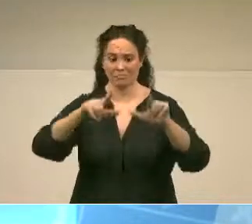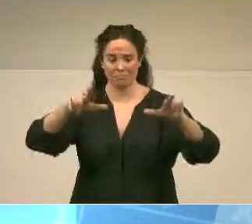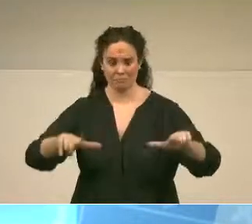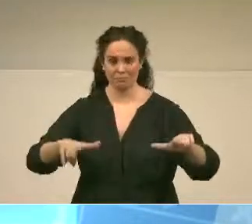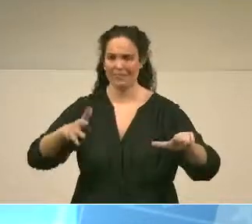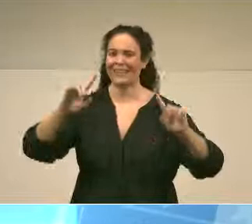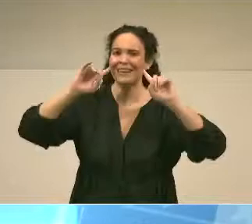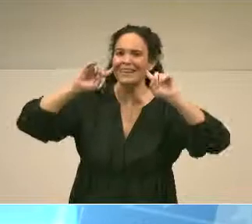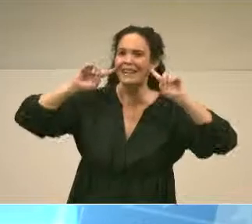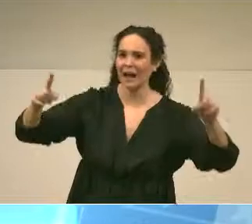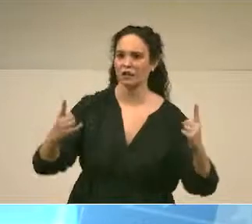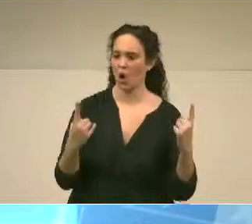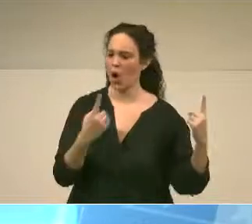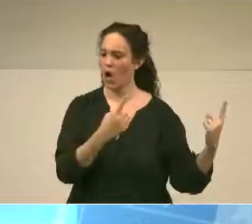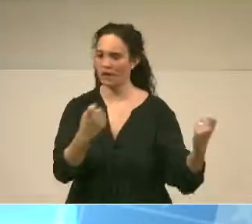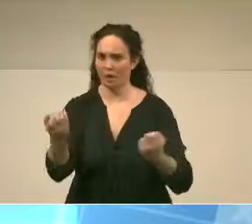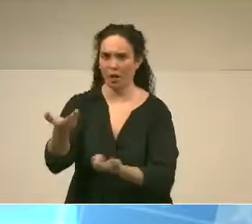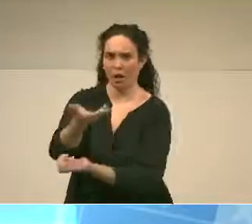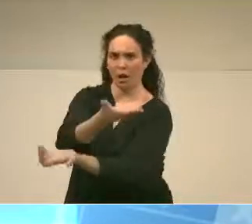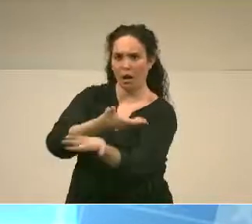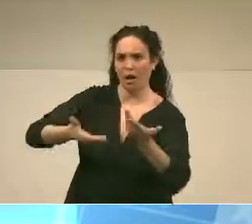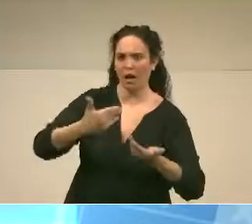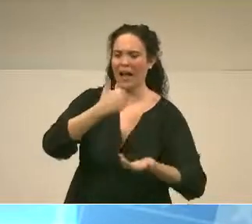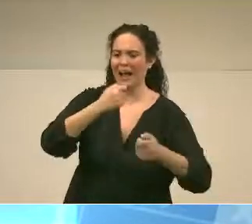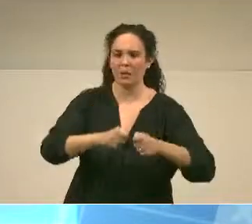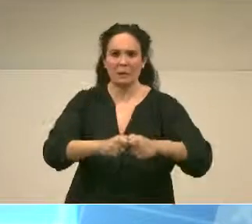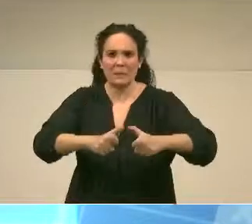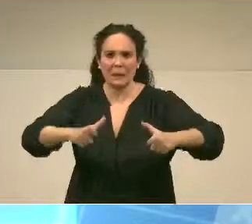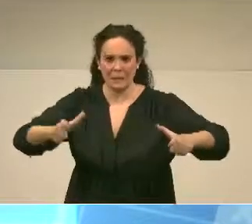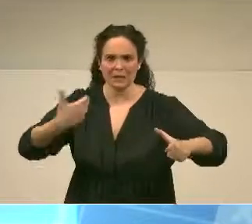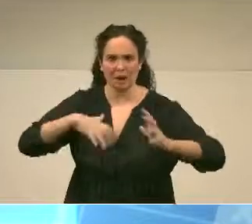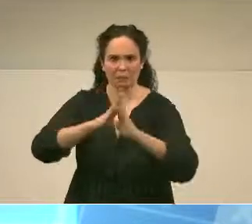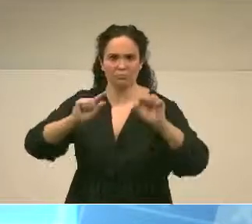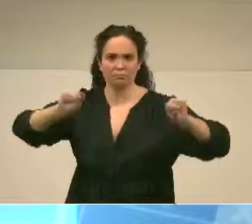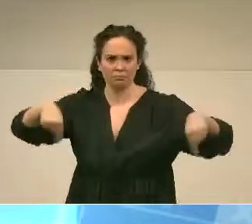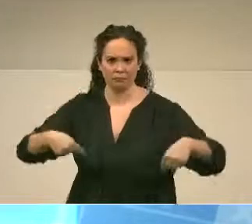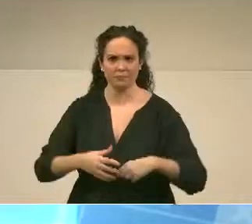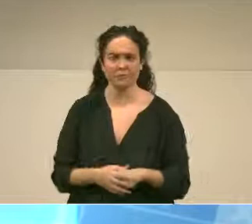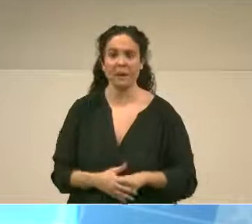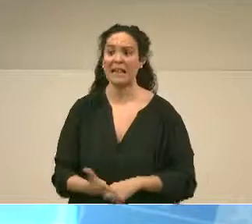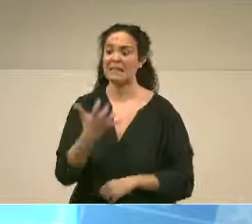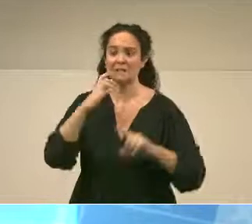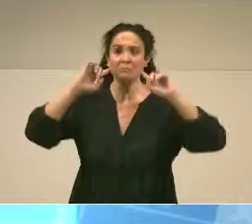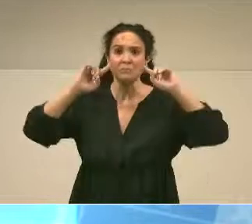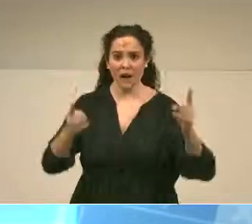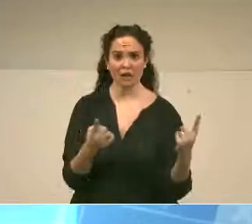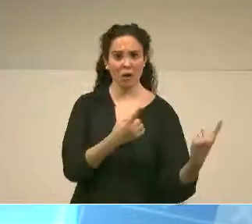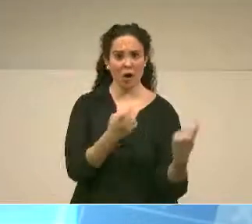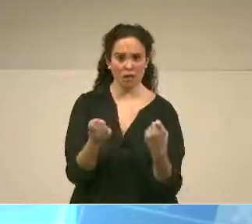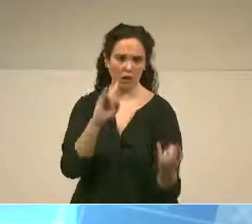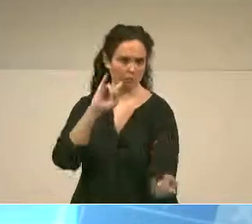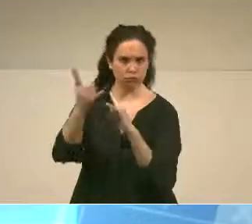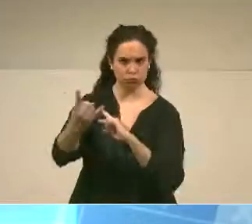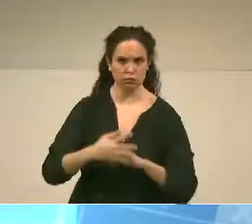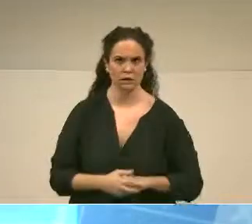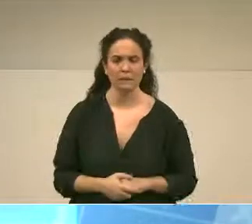requerir de un incremento de esa colaboración ordinaria y si así llegara, pues así lo haríamos. En cualquier caso, como